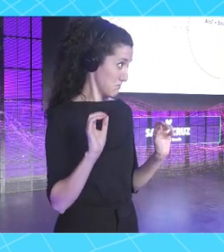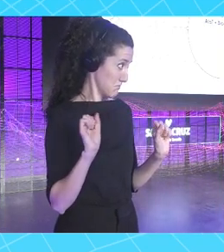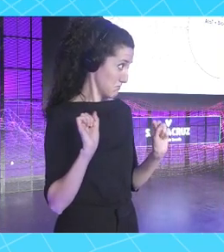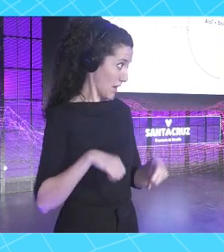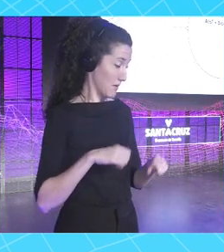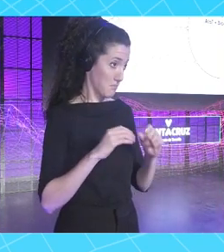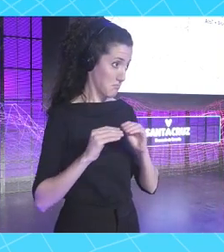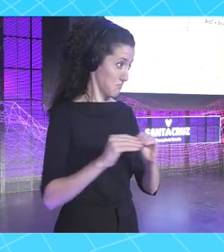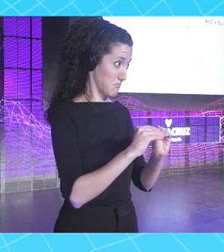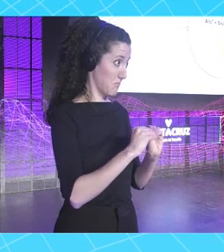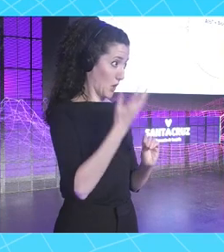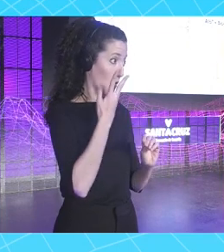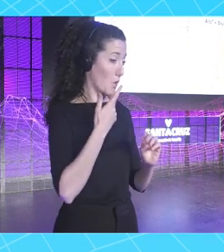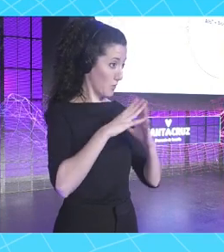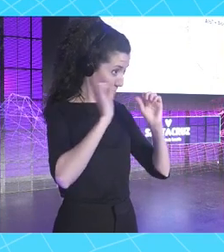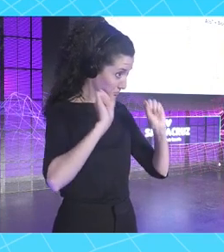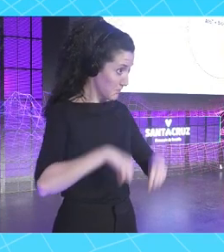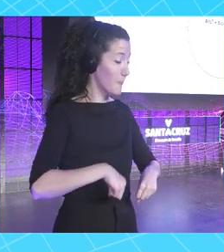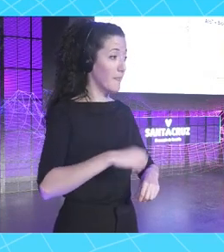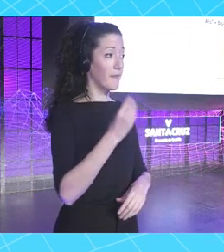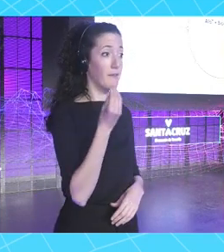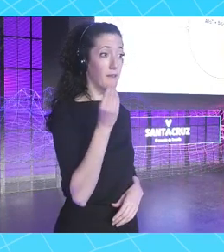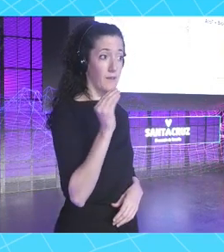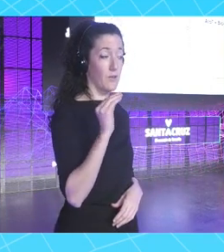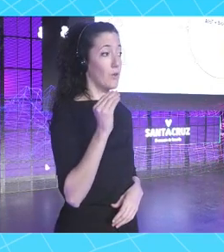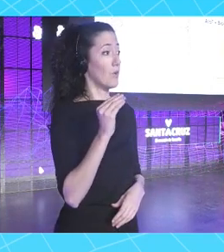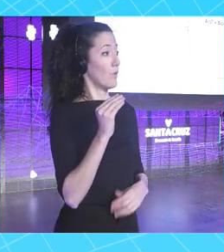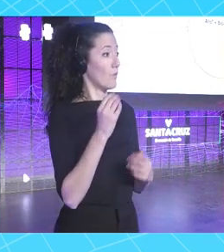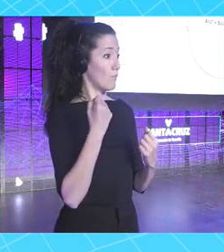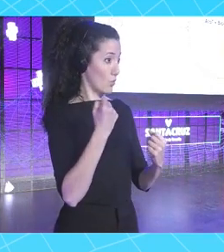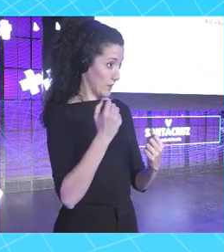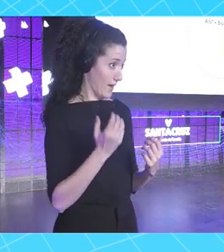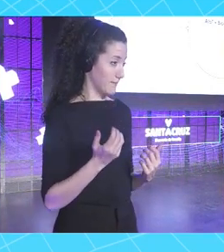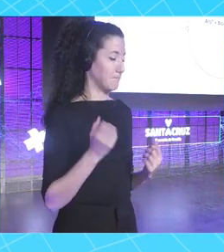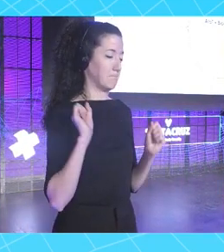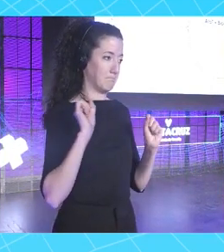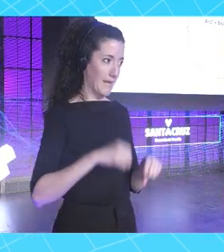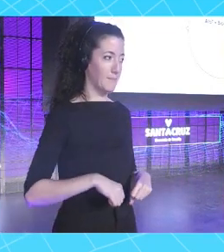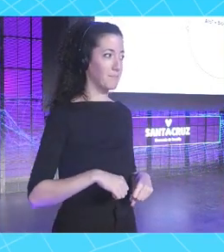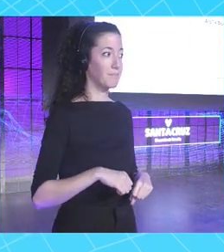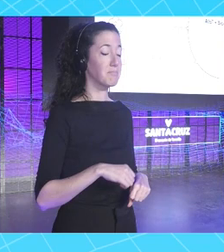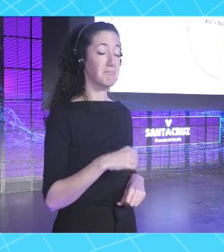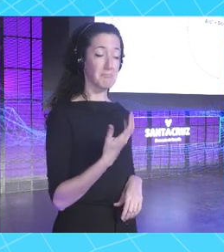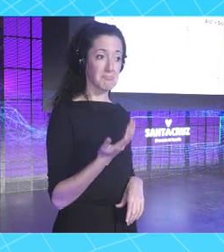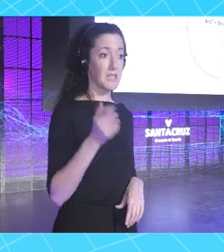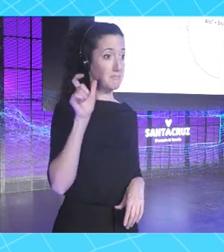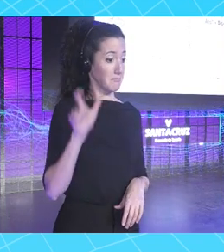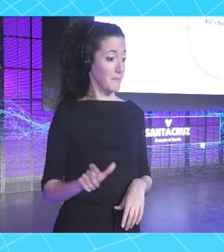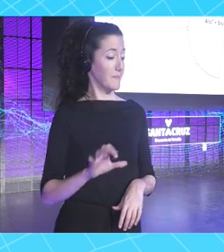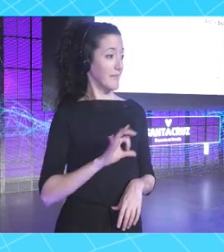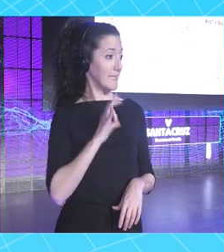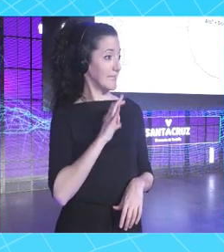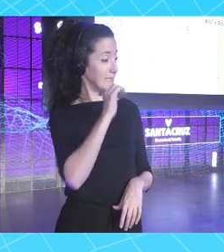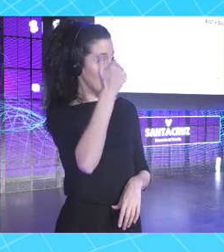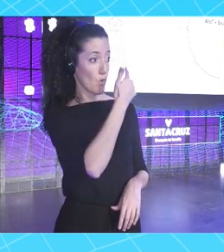todos que esto es fucsia venga Vale pues entonces ahora sacamos a un señor notario que está aquí preparado solamente para